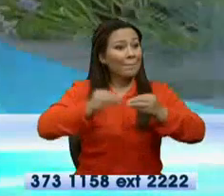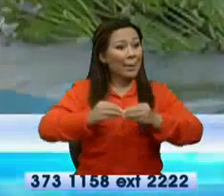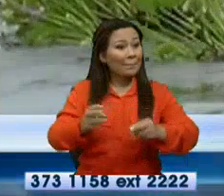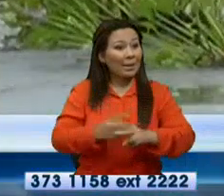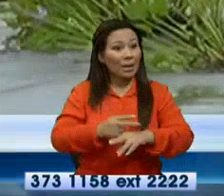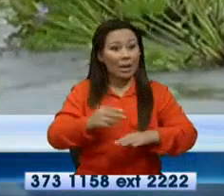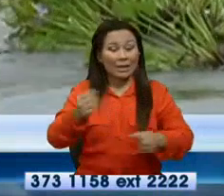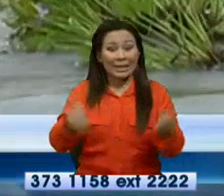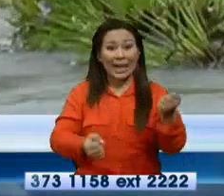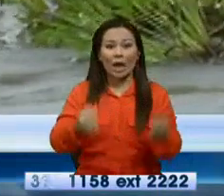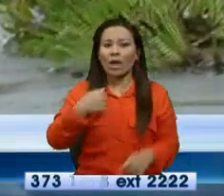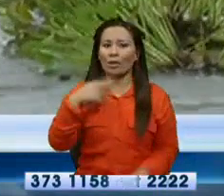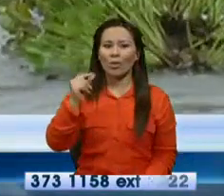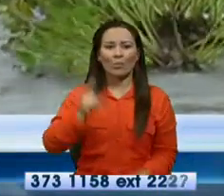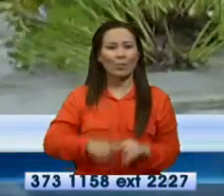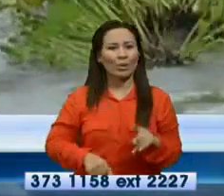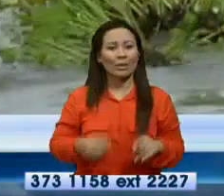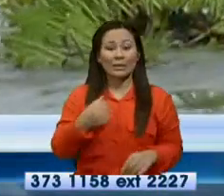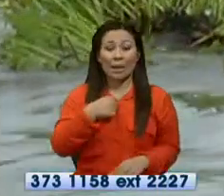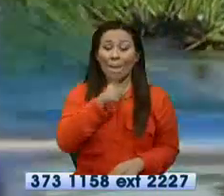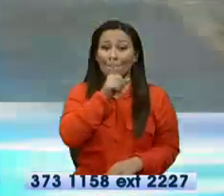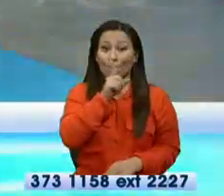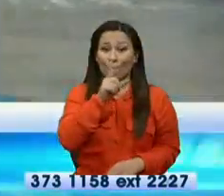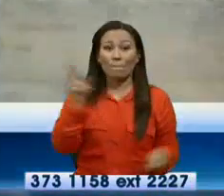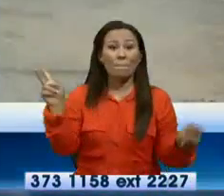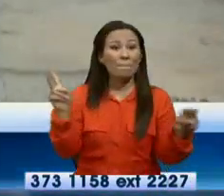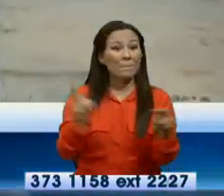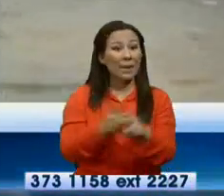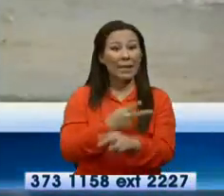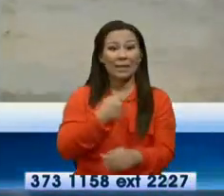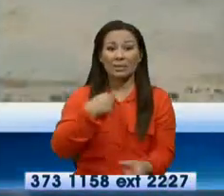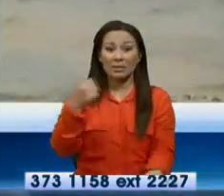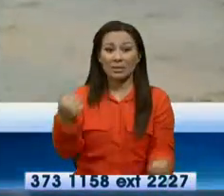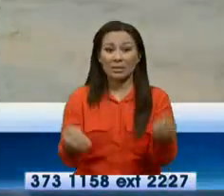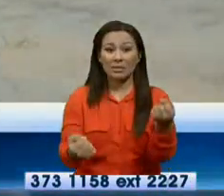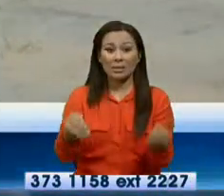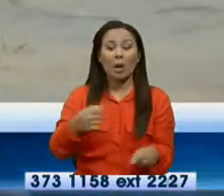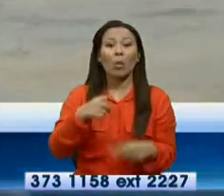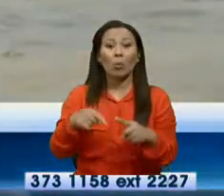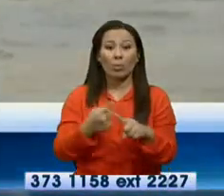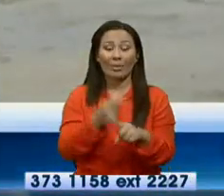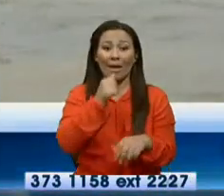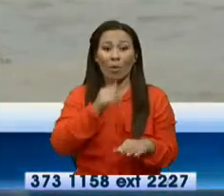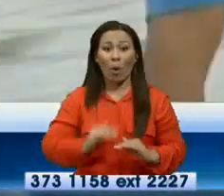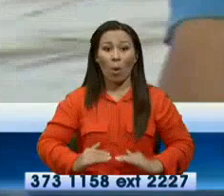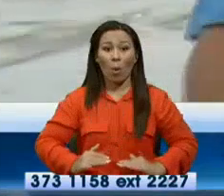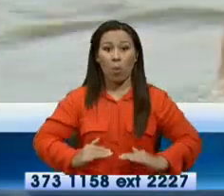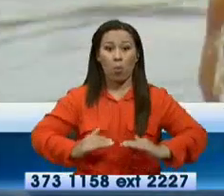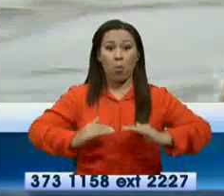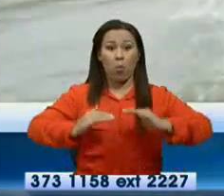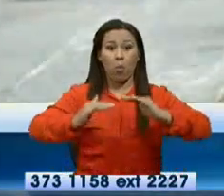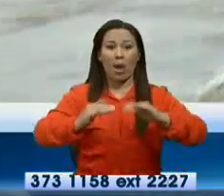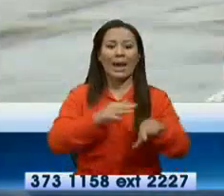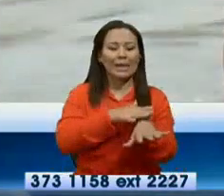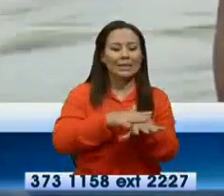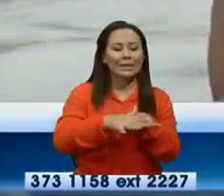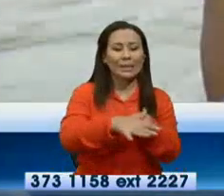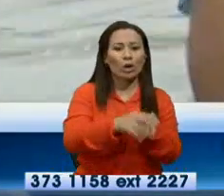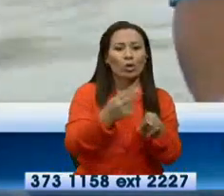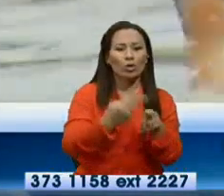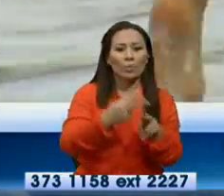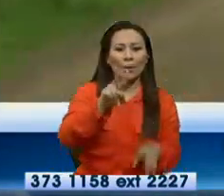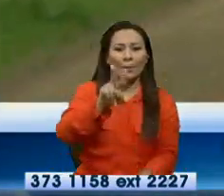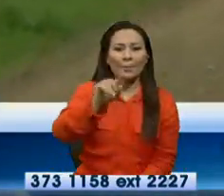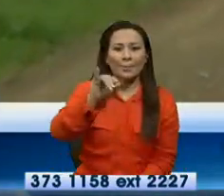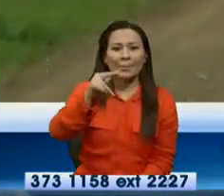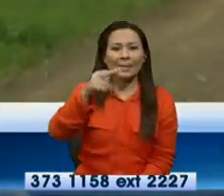cruzamos más. Si aquí voy peligrando para pasar el carro. La creciente se forma cuando confluyen los ríos Vinces y Macul,